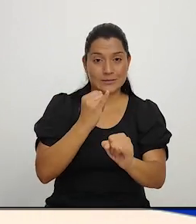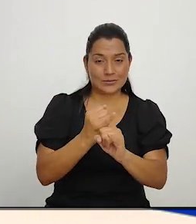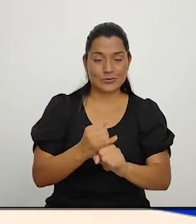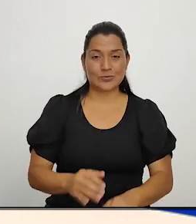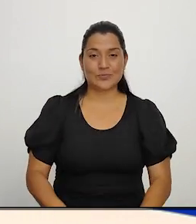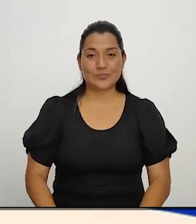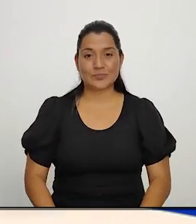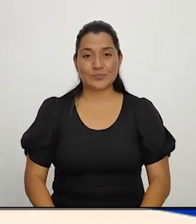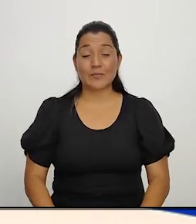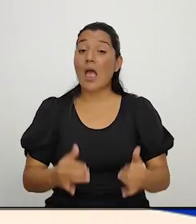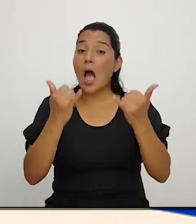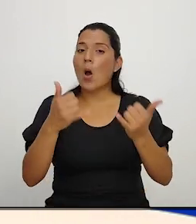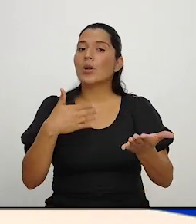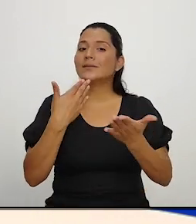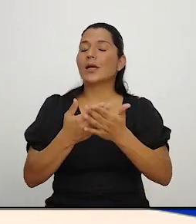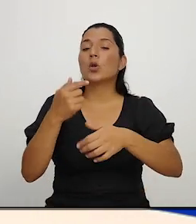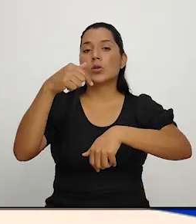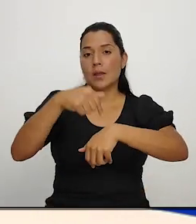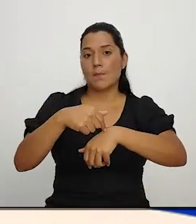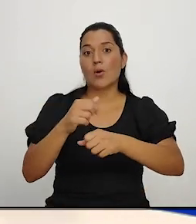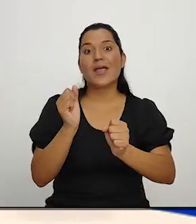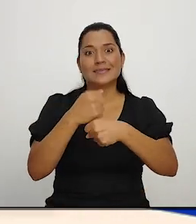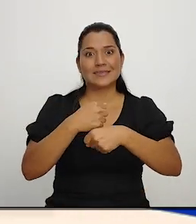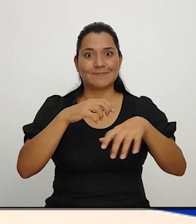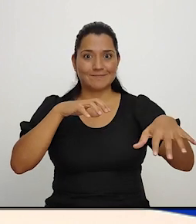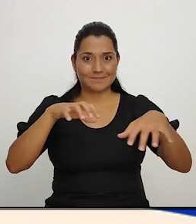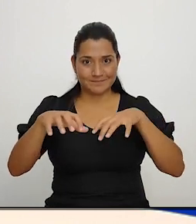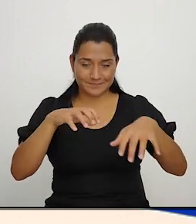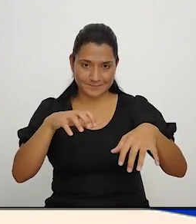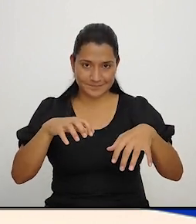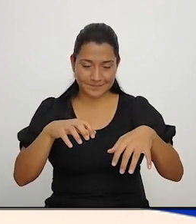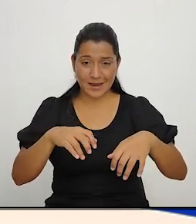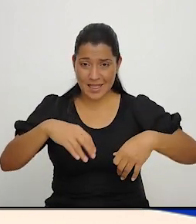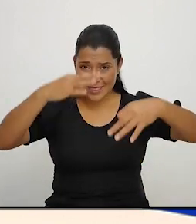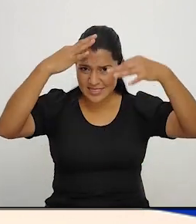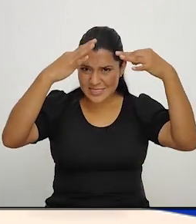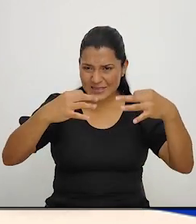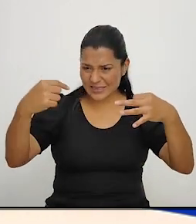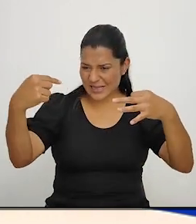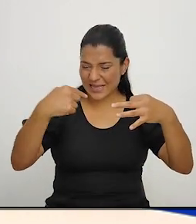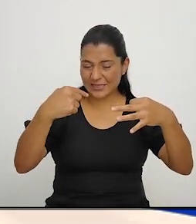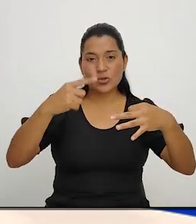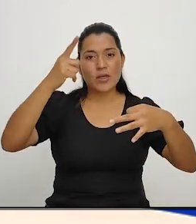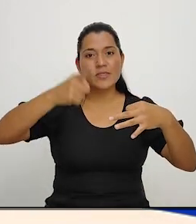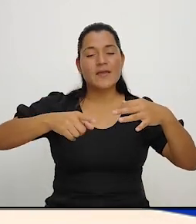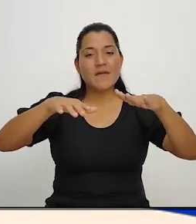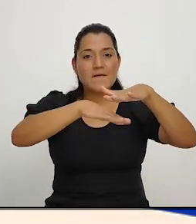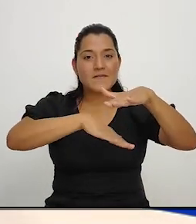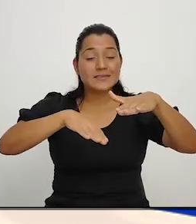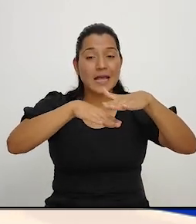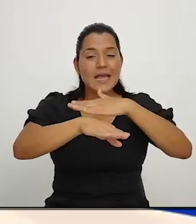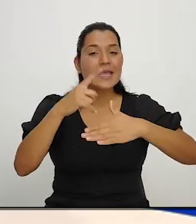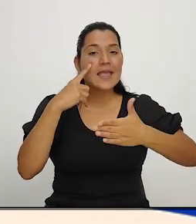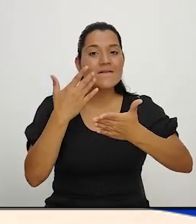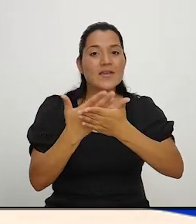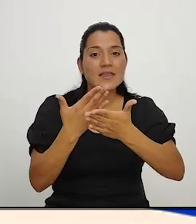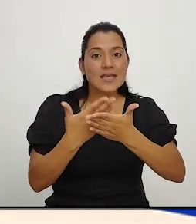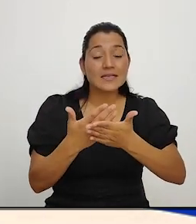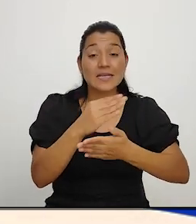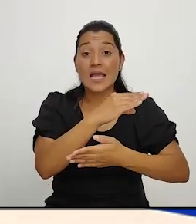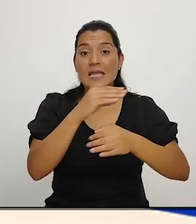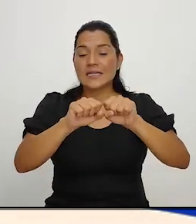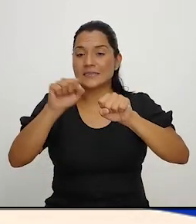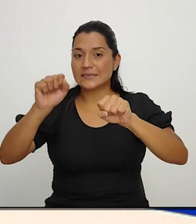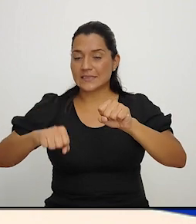es tiempo de hacer la toma de decisiones debe ser basada en la evidencia y los sistemas de